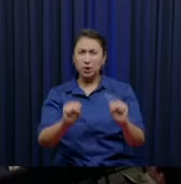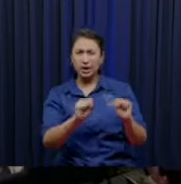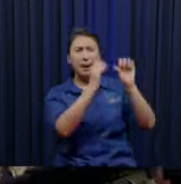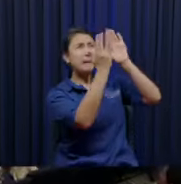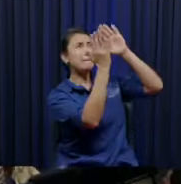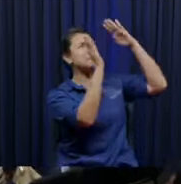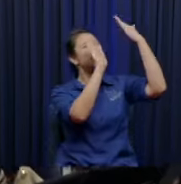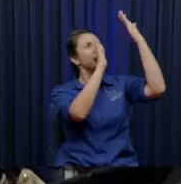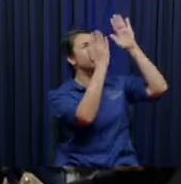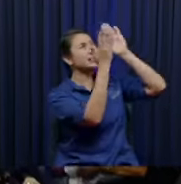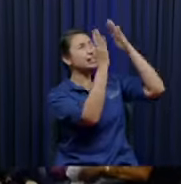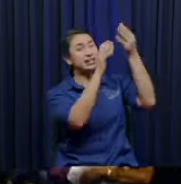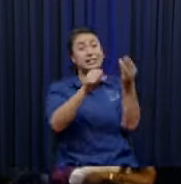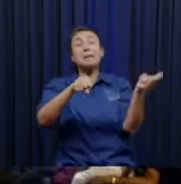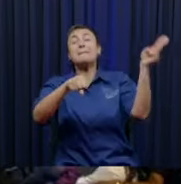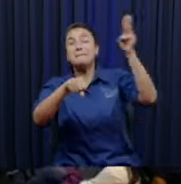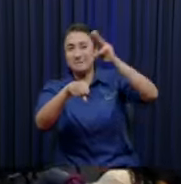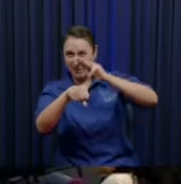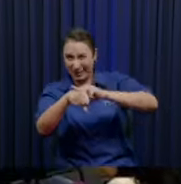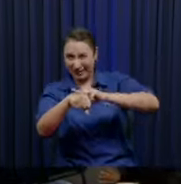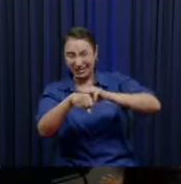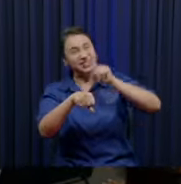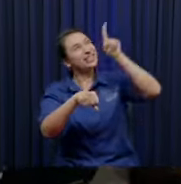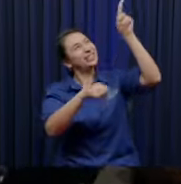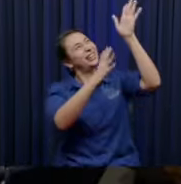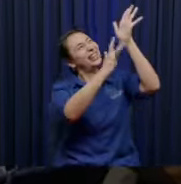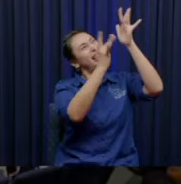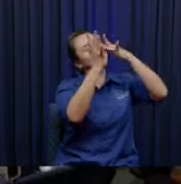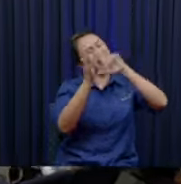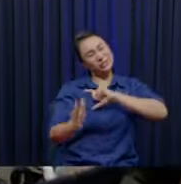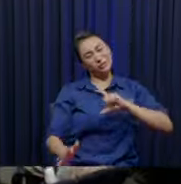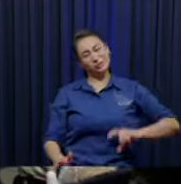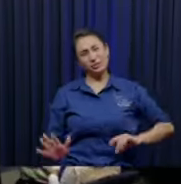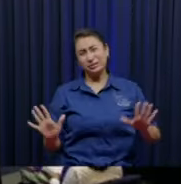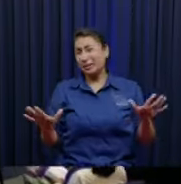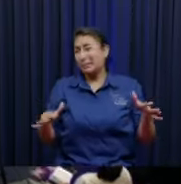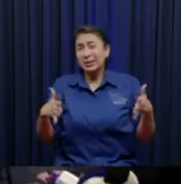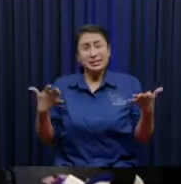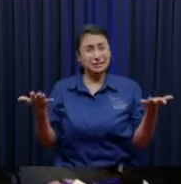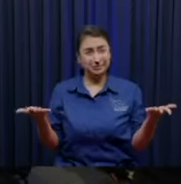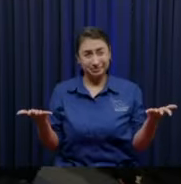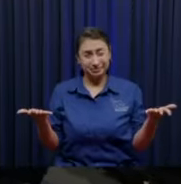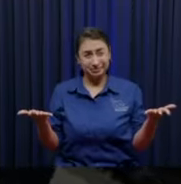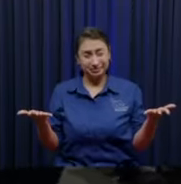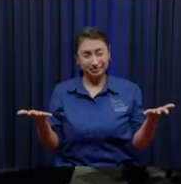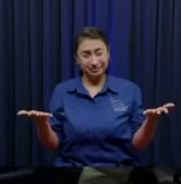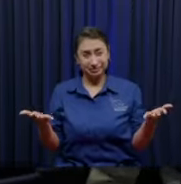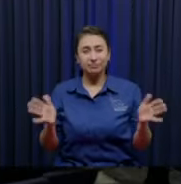Y lo va a lograr. Hermano, hermano, hermano, es como su hijito.